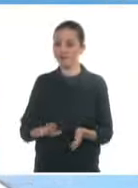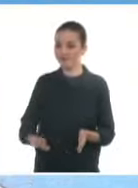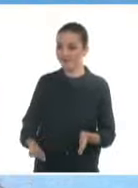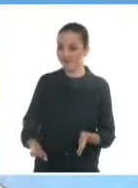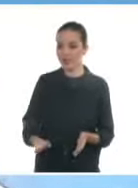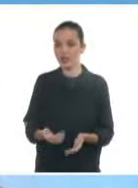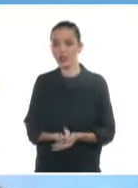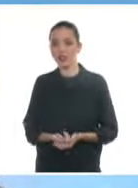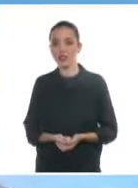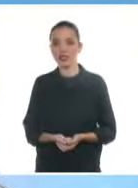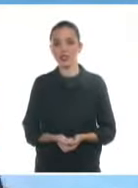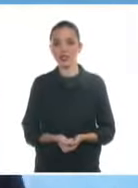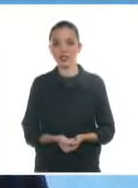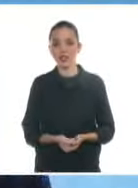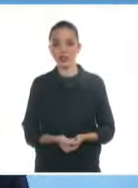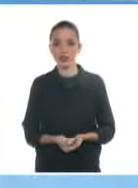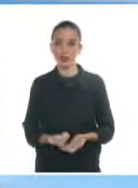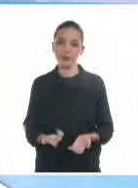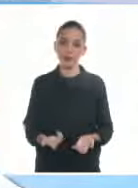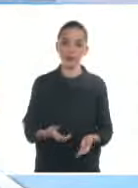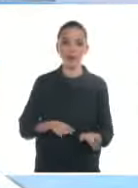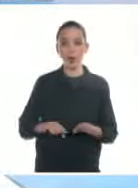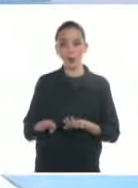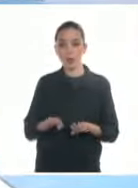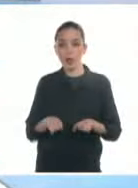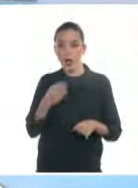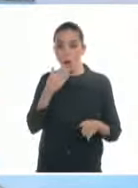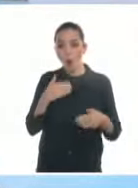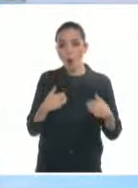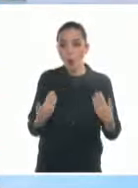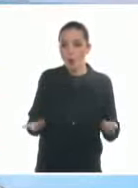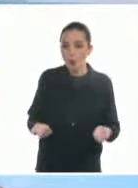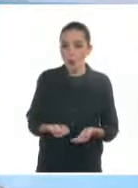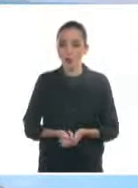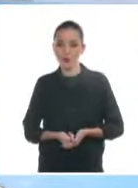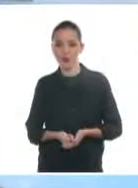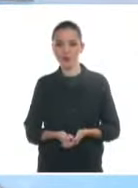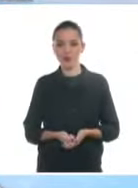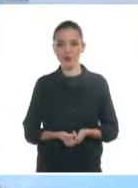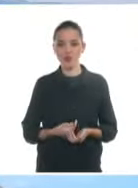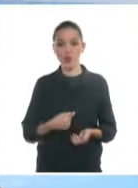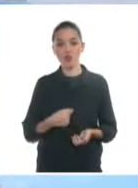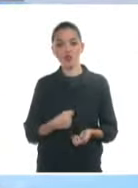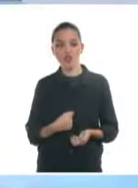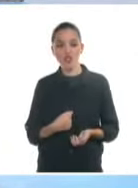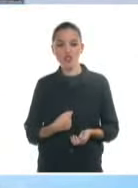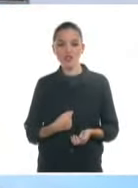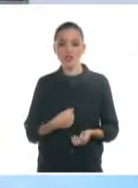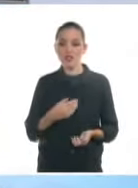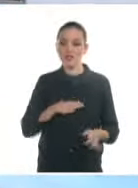esto? No, me preparo aquí con mi profesor